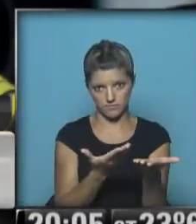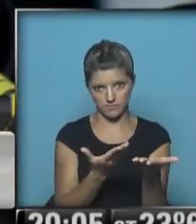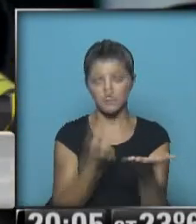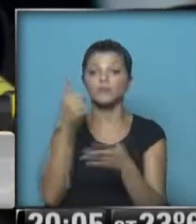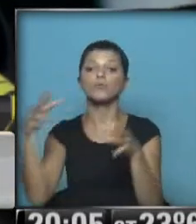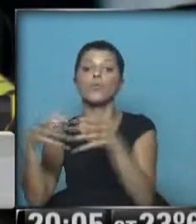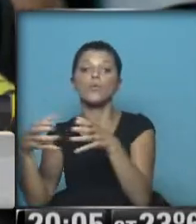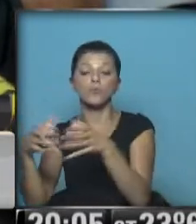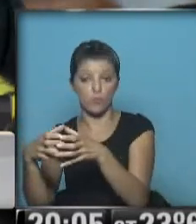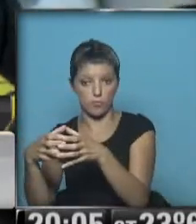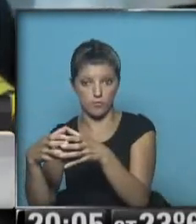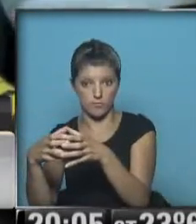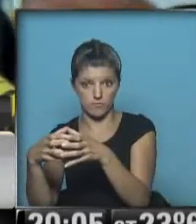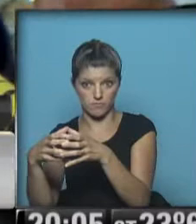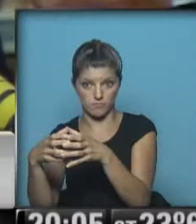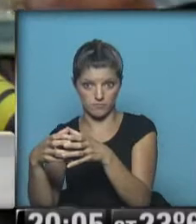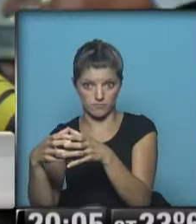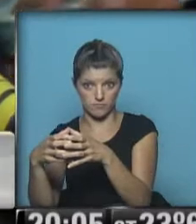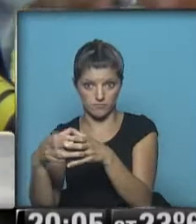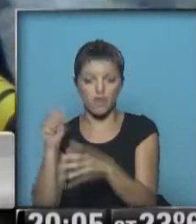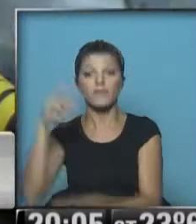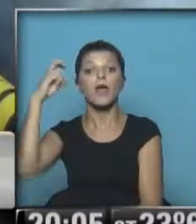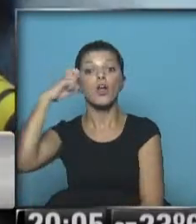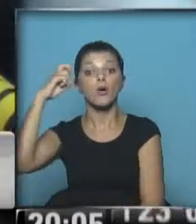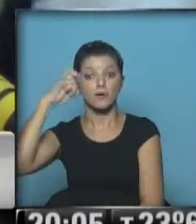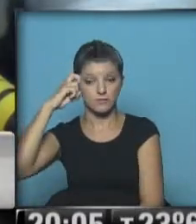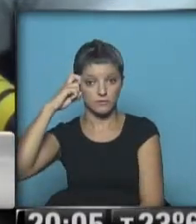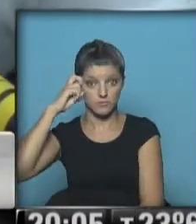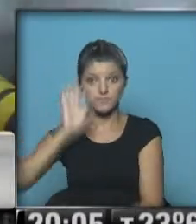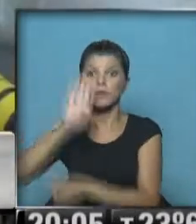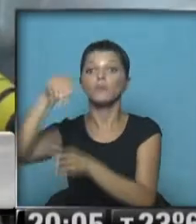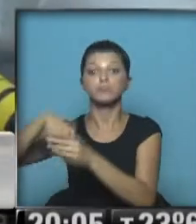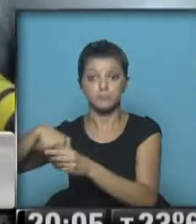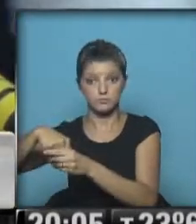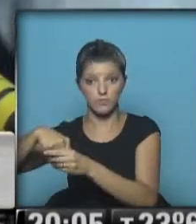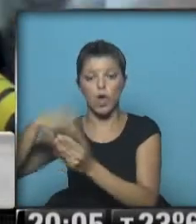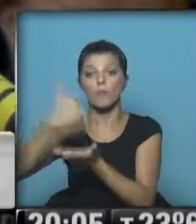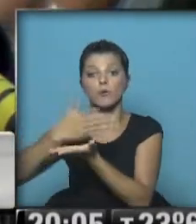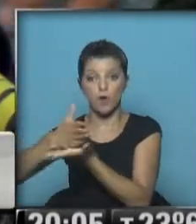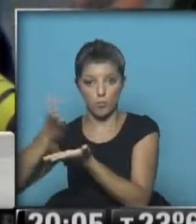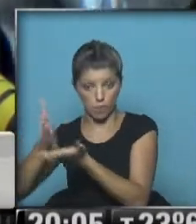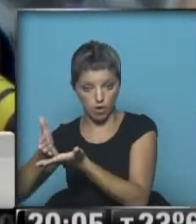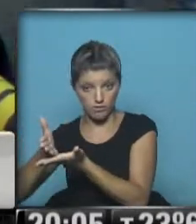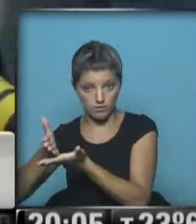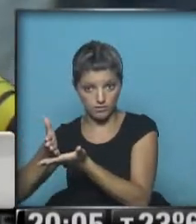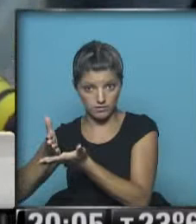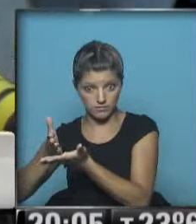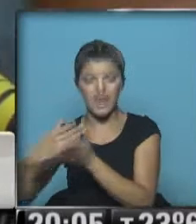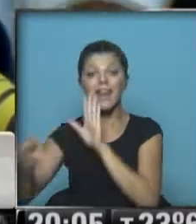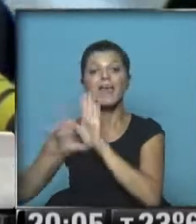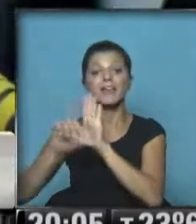un consenso parlamentario integrado por los bloques e ínter bloques legislativos